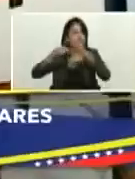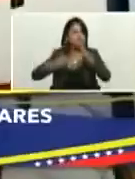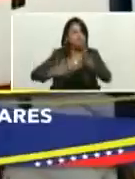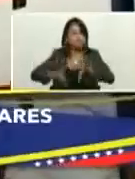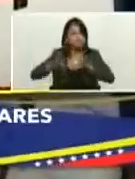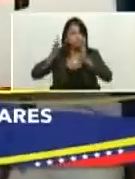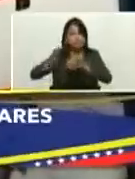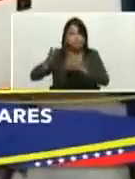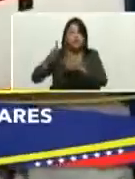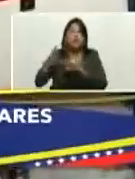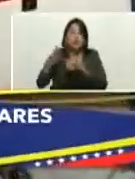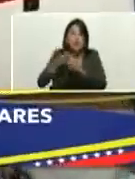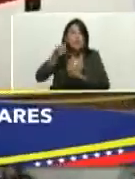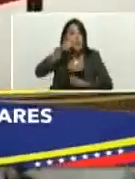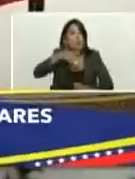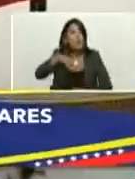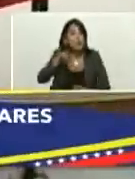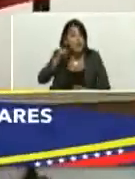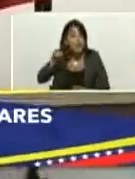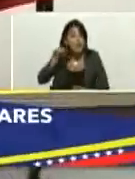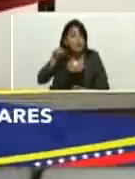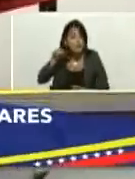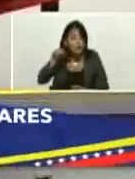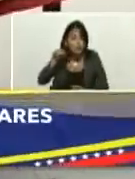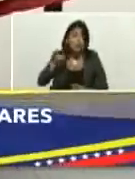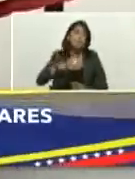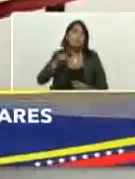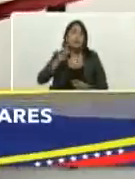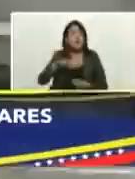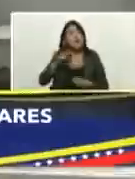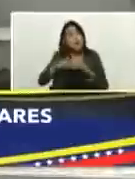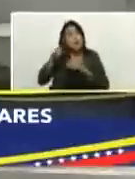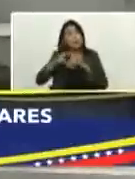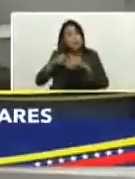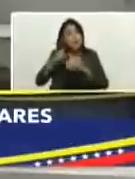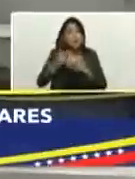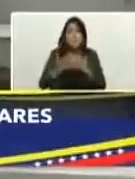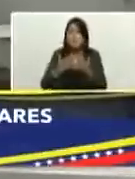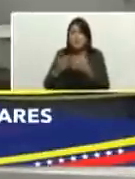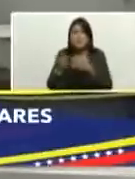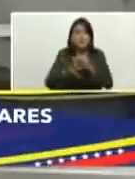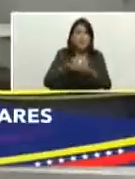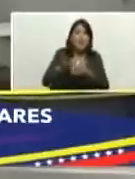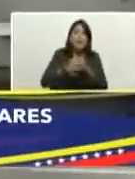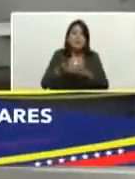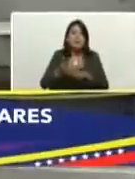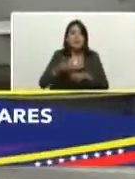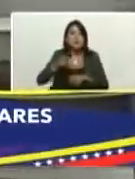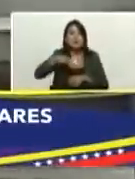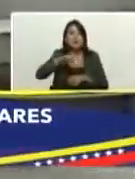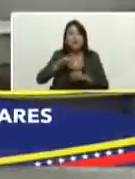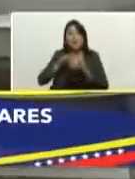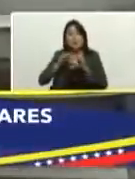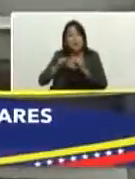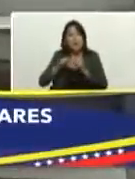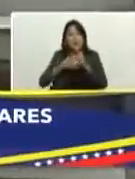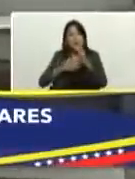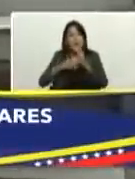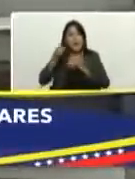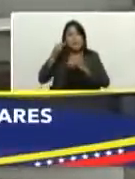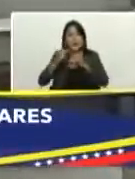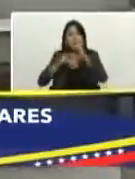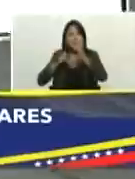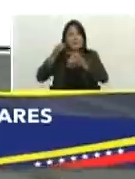de la gente, con el pueblo. A pesar de las adversidades, este pueblo va a seguir construyendo y va a seguir